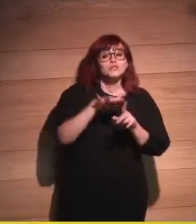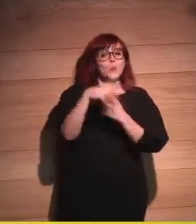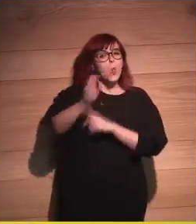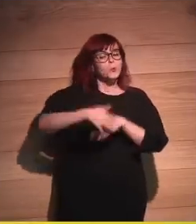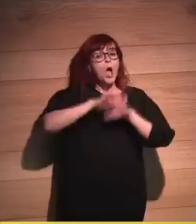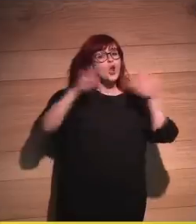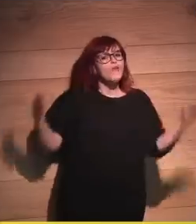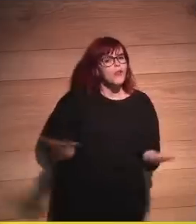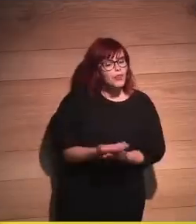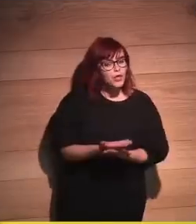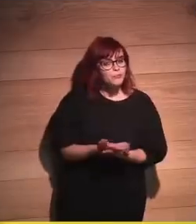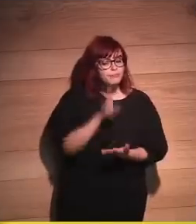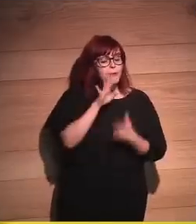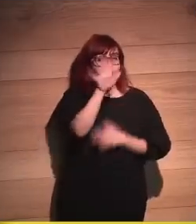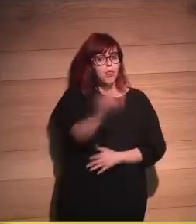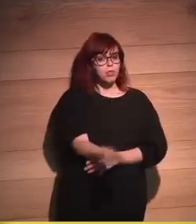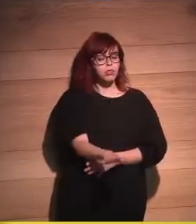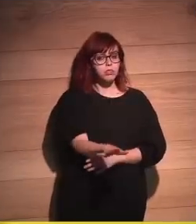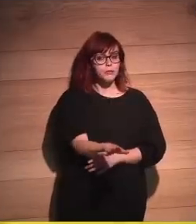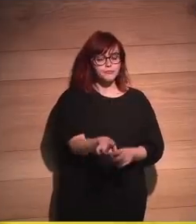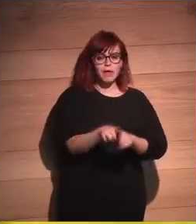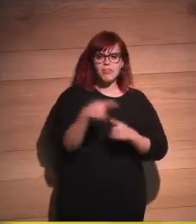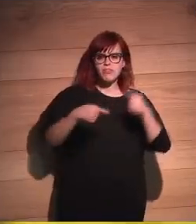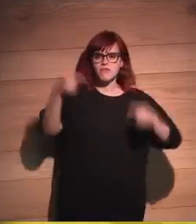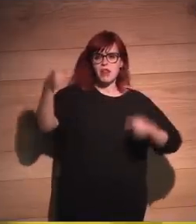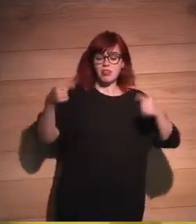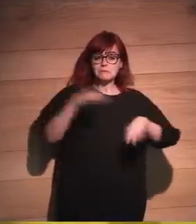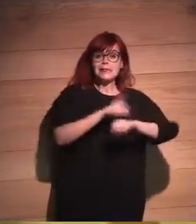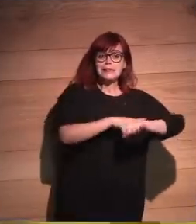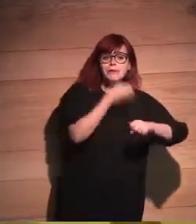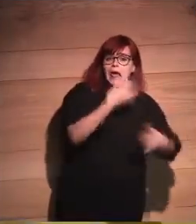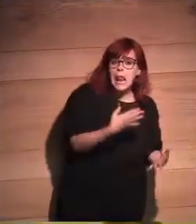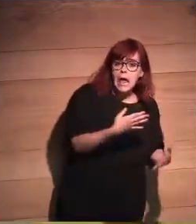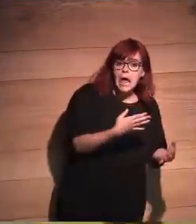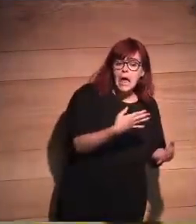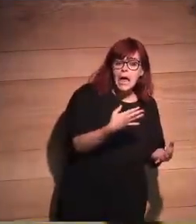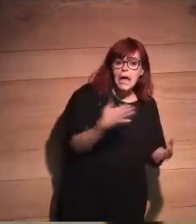la globalización iba a resolver en gran medida las diferencias. No sé cómo voy de tiempo, Juan.